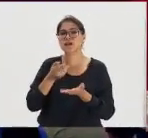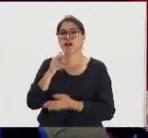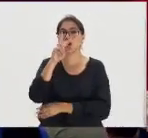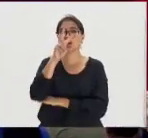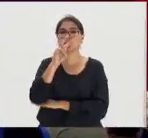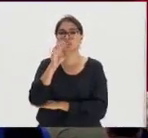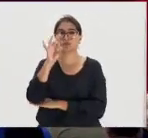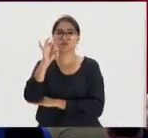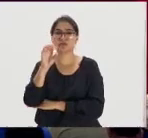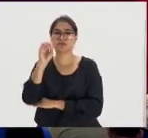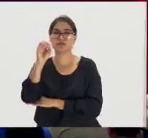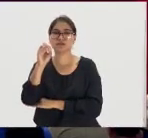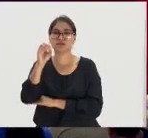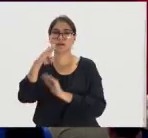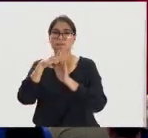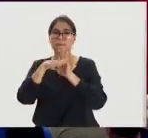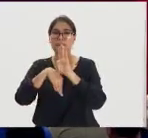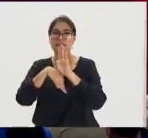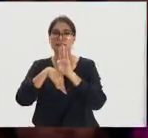$280 menos descuento.